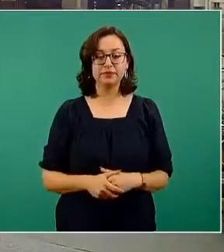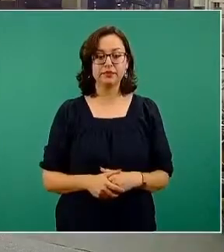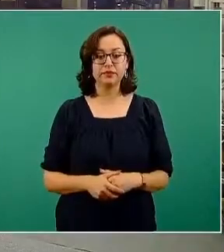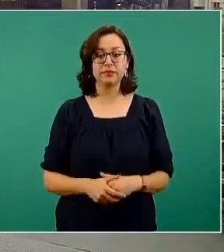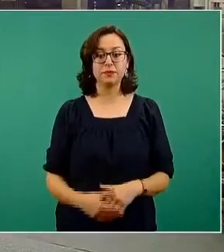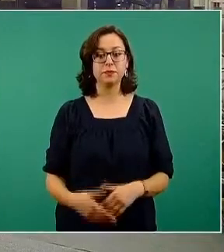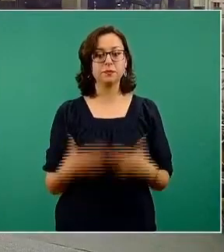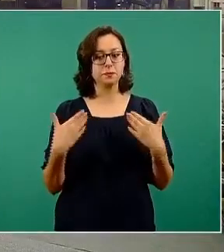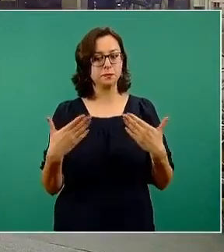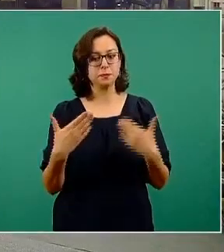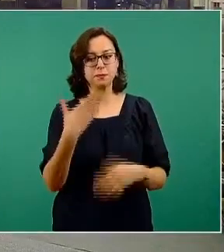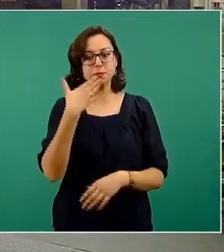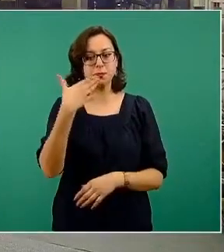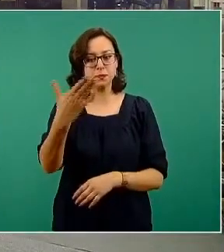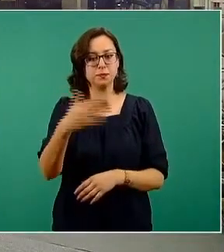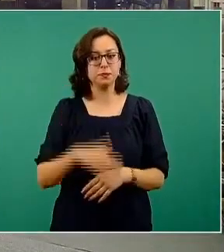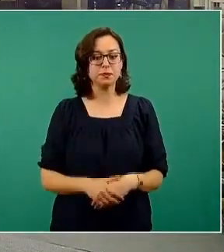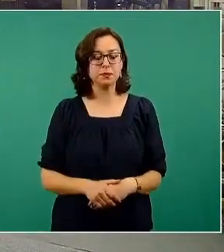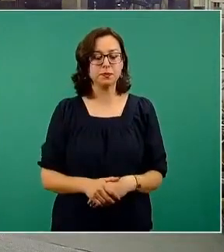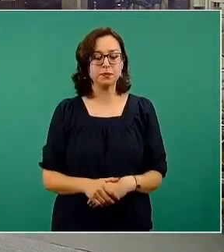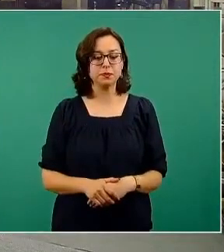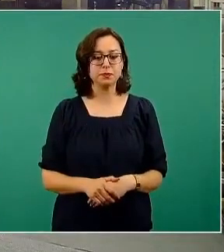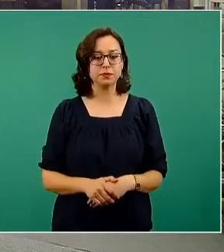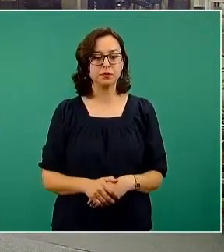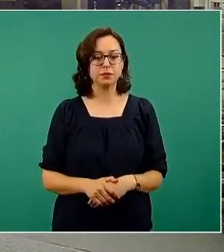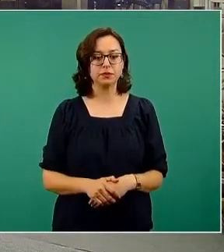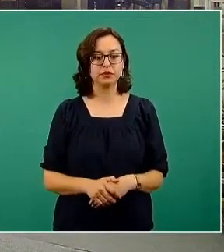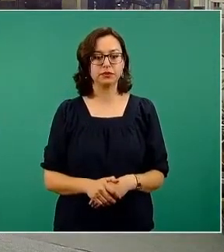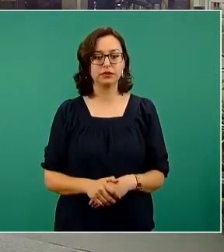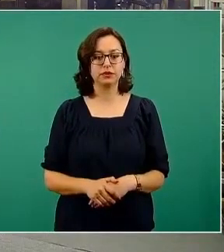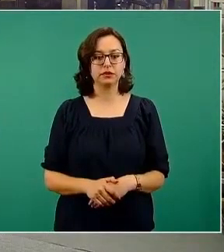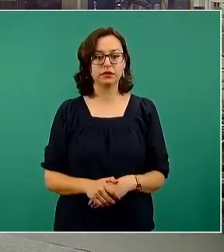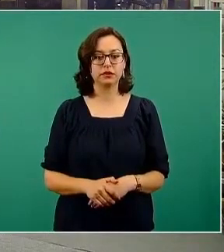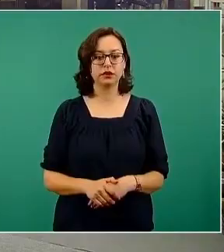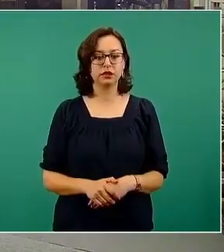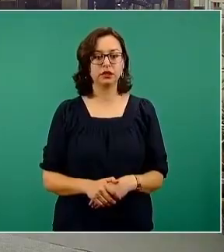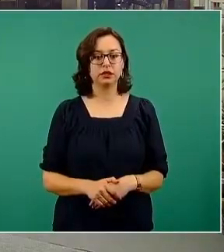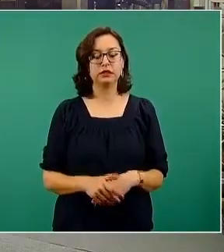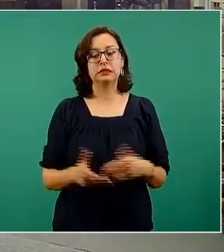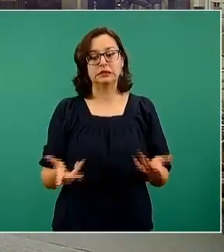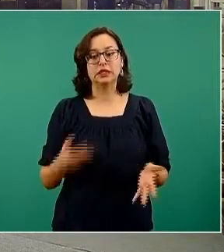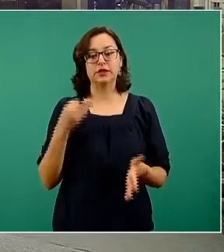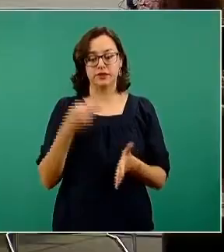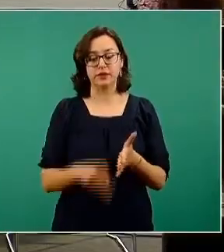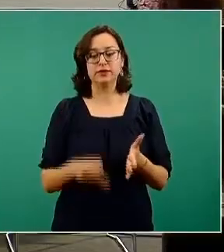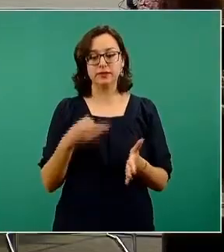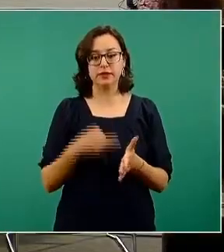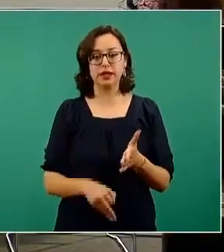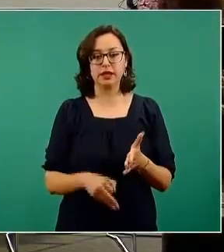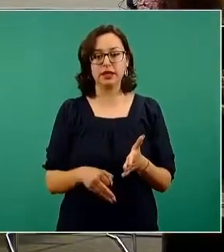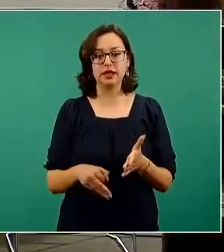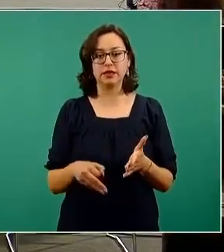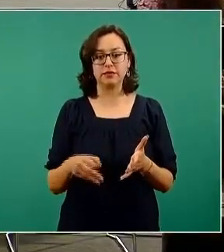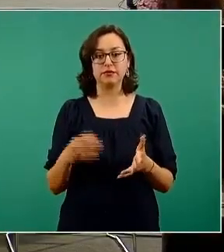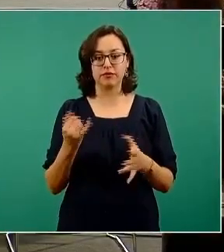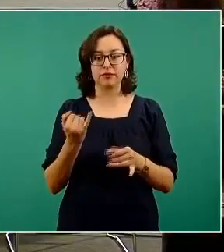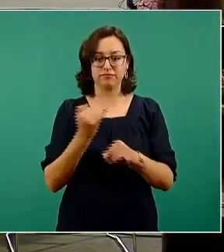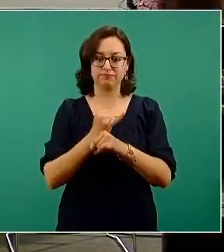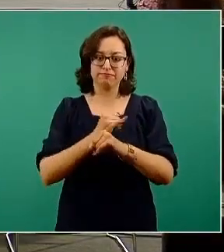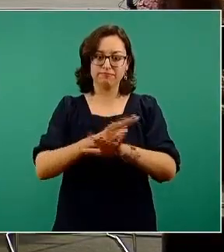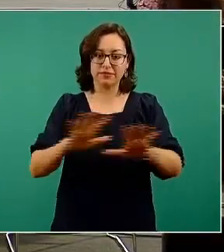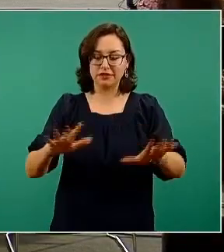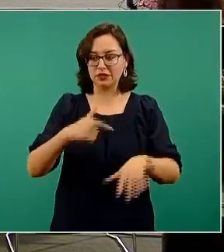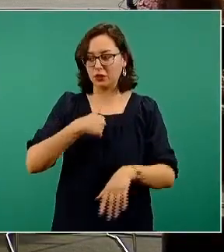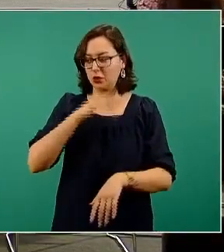Pues muy bien, una disculpa por no haber, perdón, me quedaron varios pendientes, pero bueno, mañana estará aquí